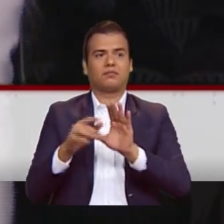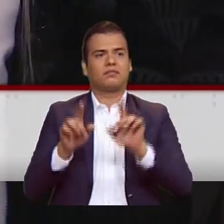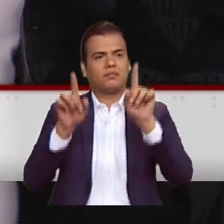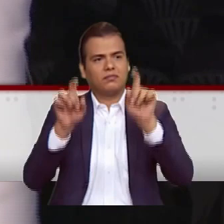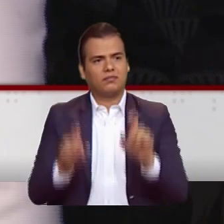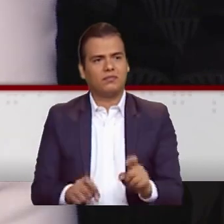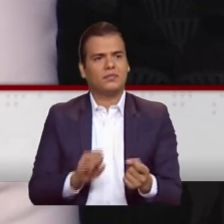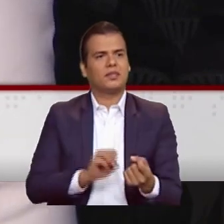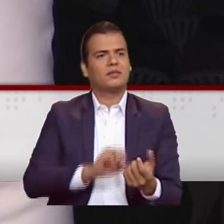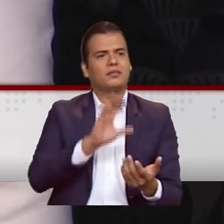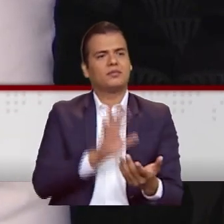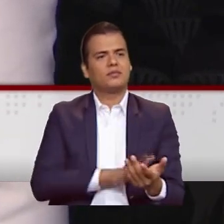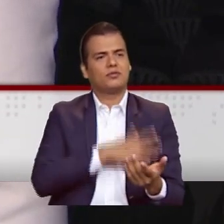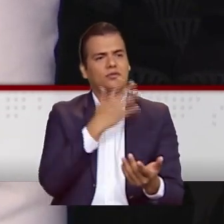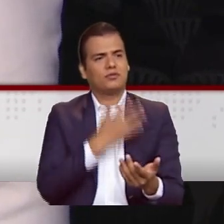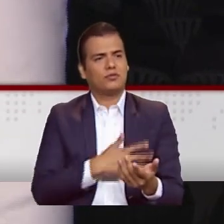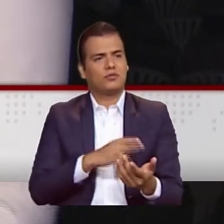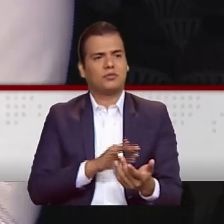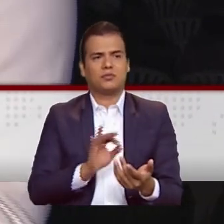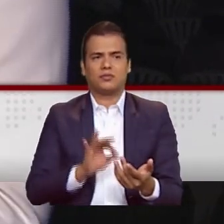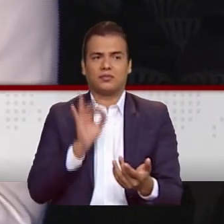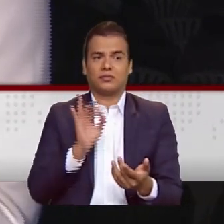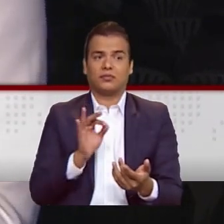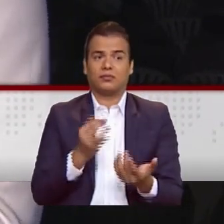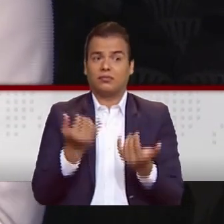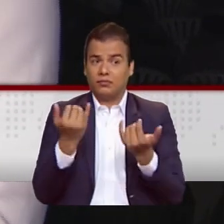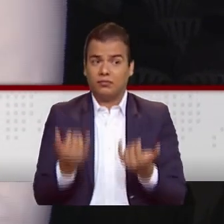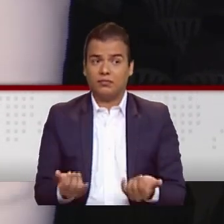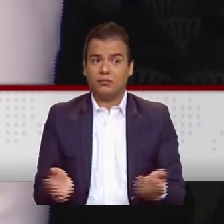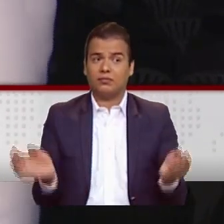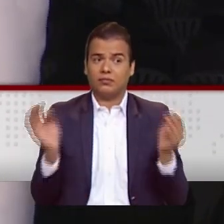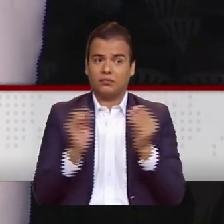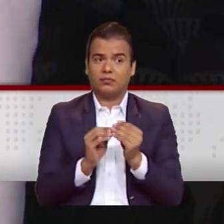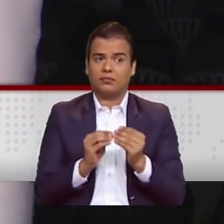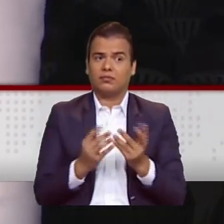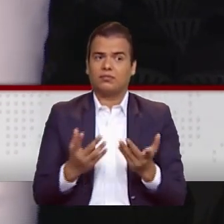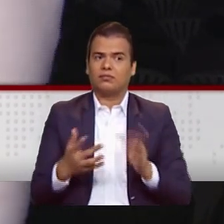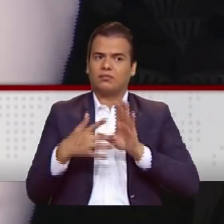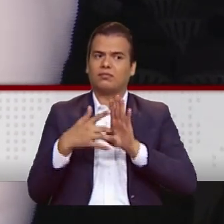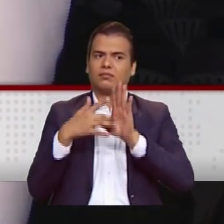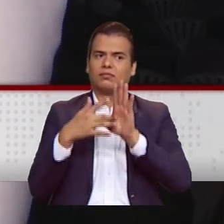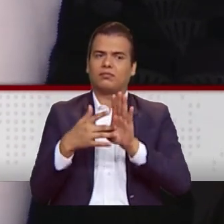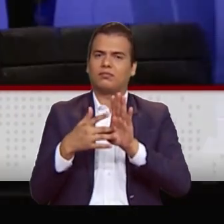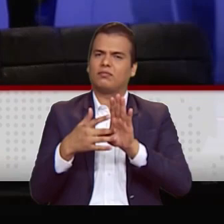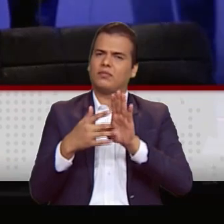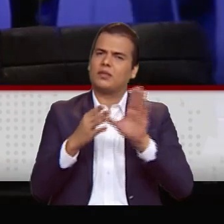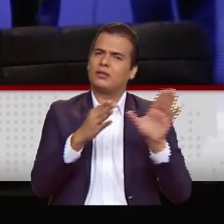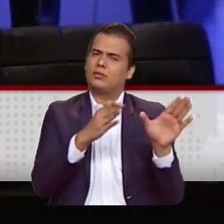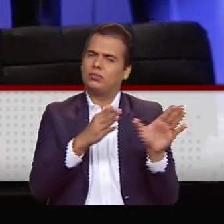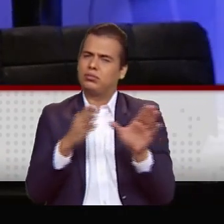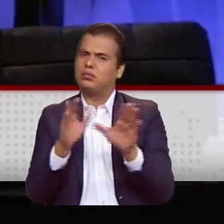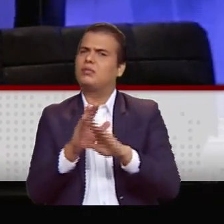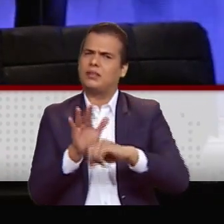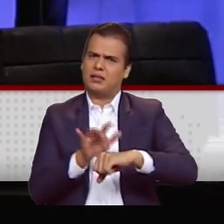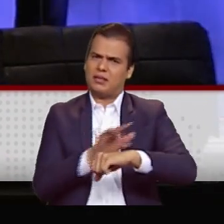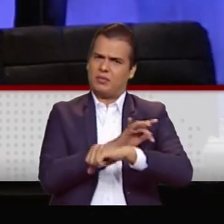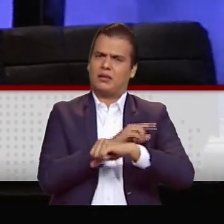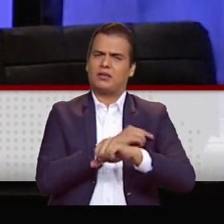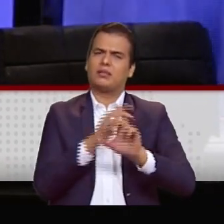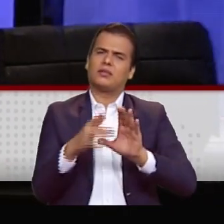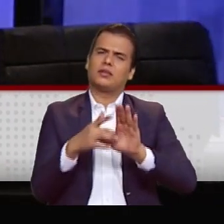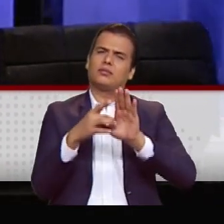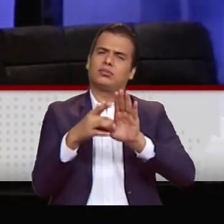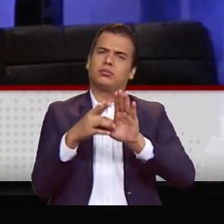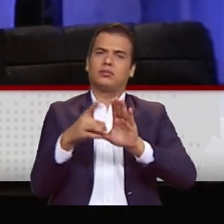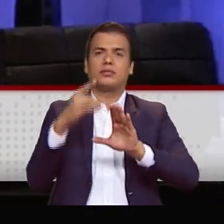con la música de cuerdas con la música de trío hoy vamos a disfrutar precisamente desde muy temprano no se ha estado aquí haciendo presencia en